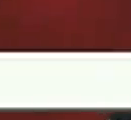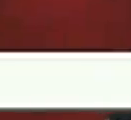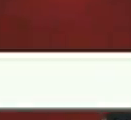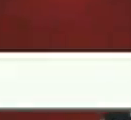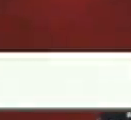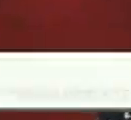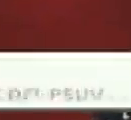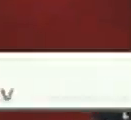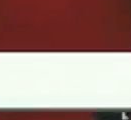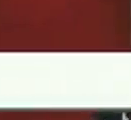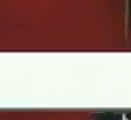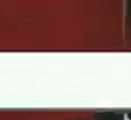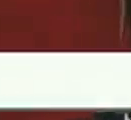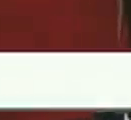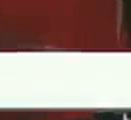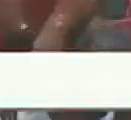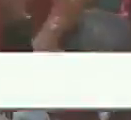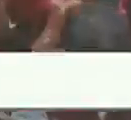¿Cómo están ustedes?